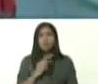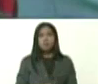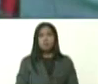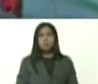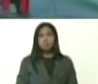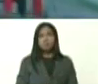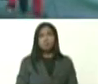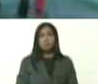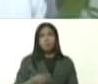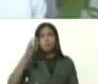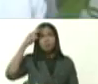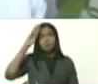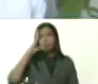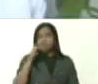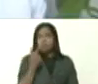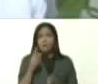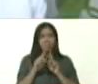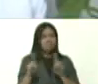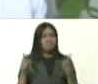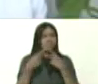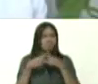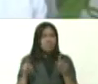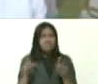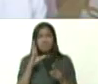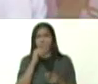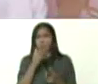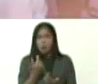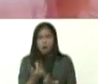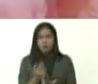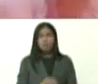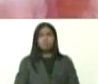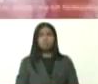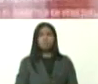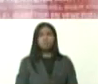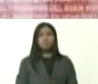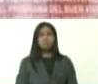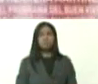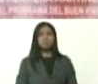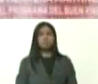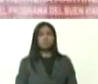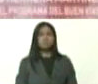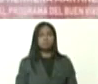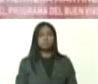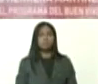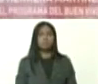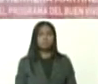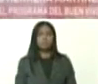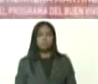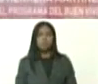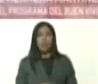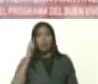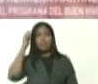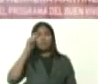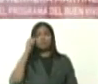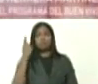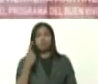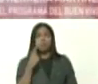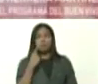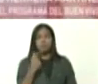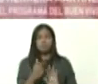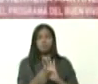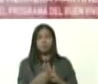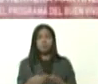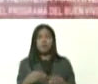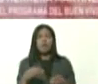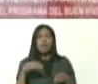para Cuba, entre las personas que se van a atender. En el documental solo aparece el paciente del pie